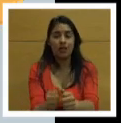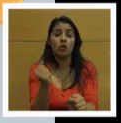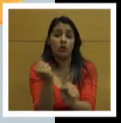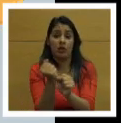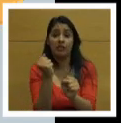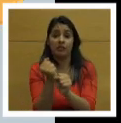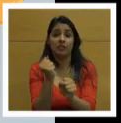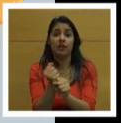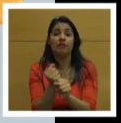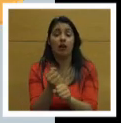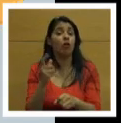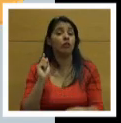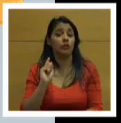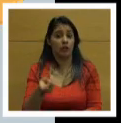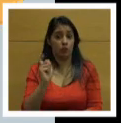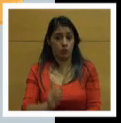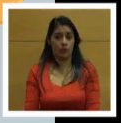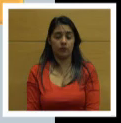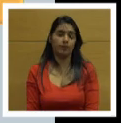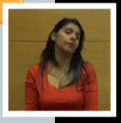trabajo de los juzgadores.